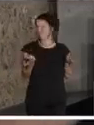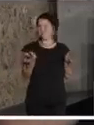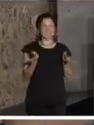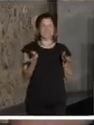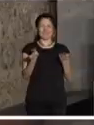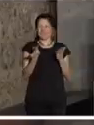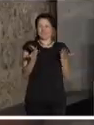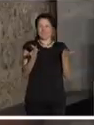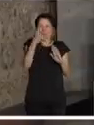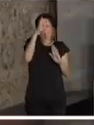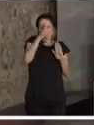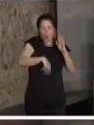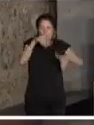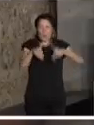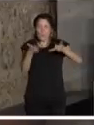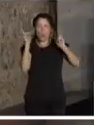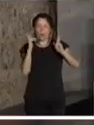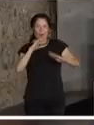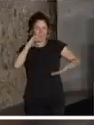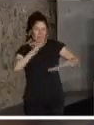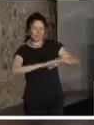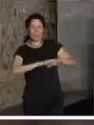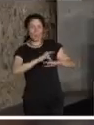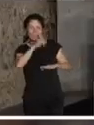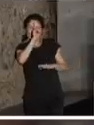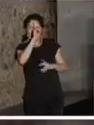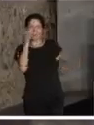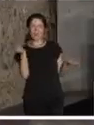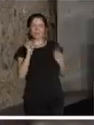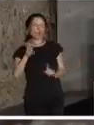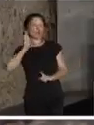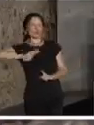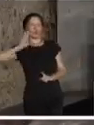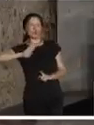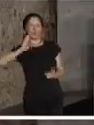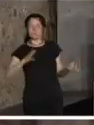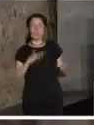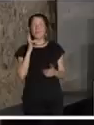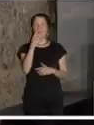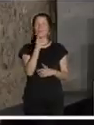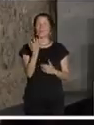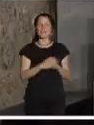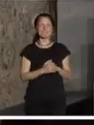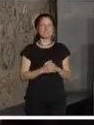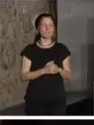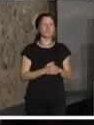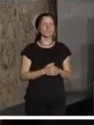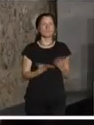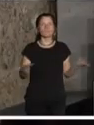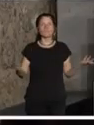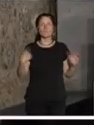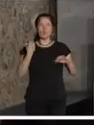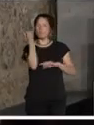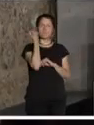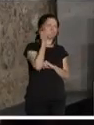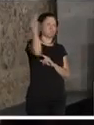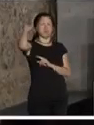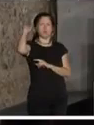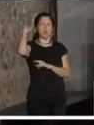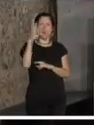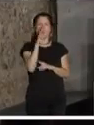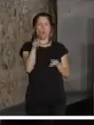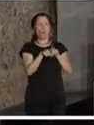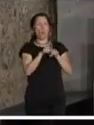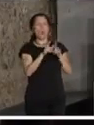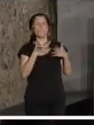con las reglas del juego de la democracia y están diciendo además que se declaran en Rebeldía respecto